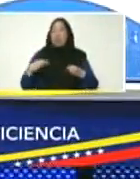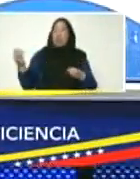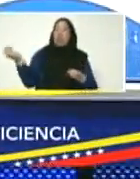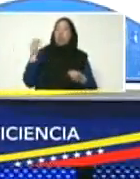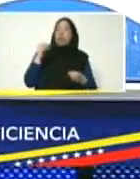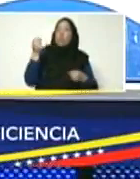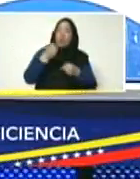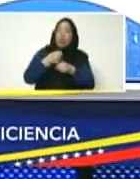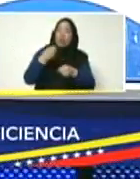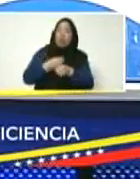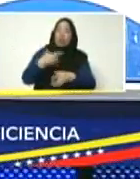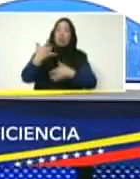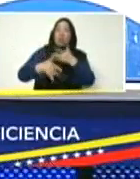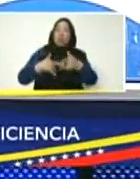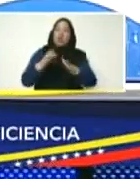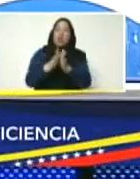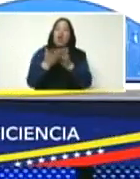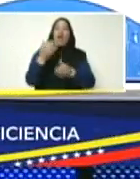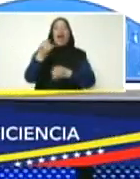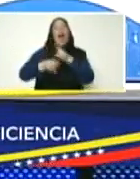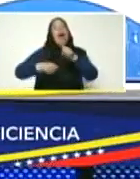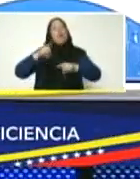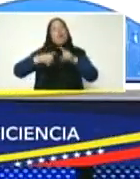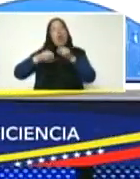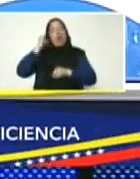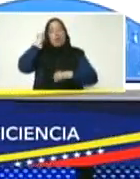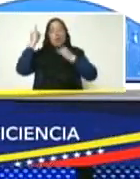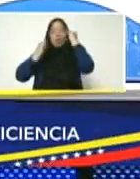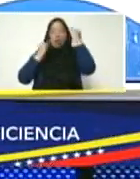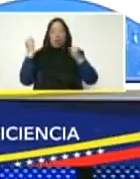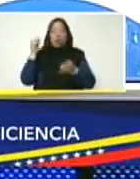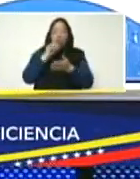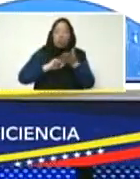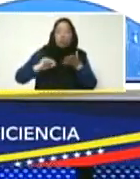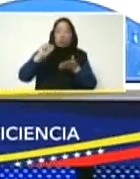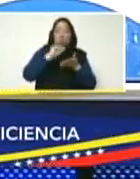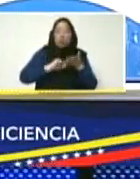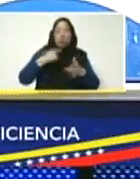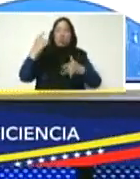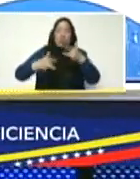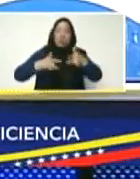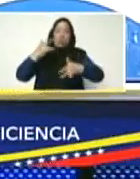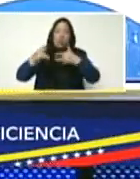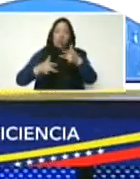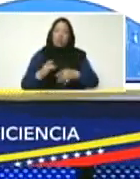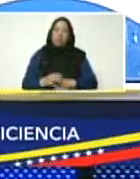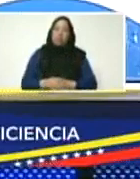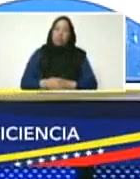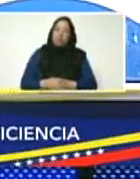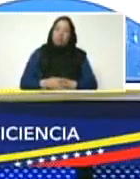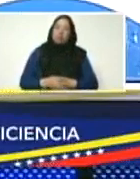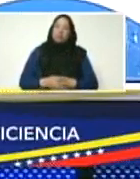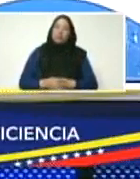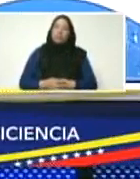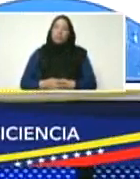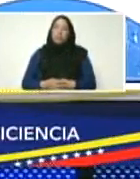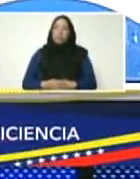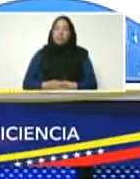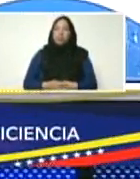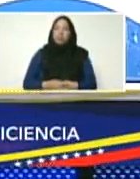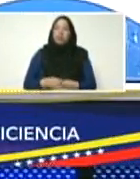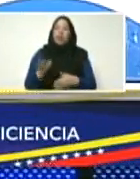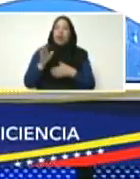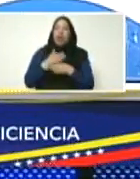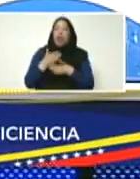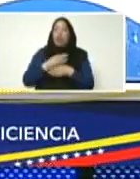manual. Fíjense algunas ideas que escribí con motivo de este acto y las comparto